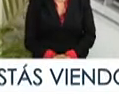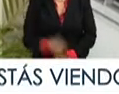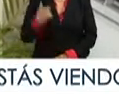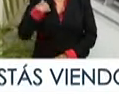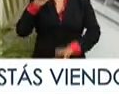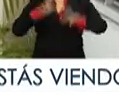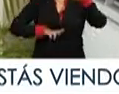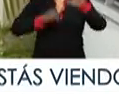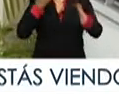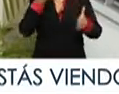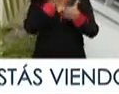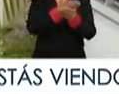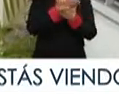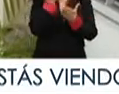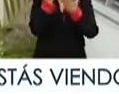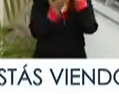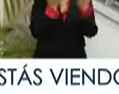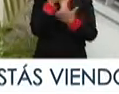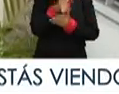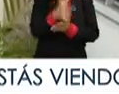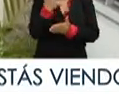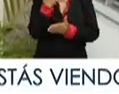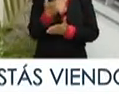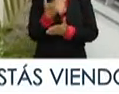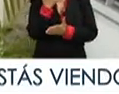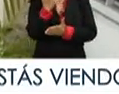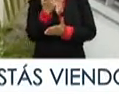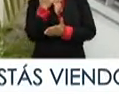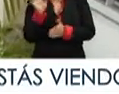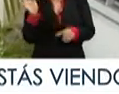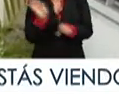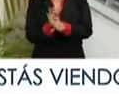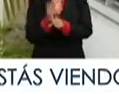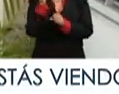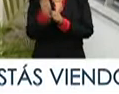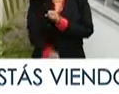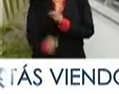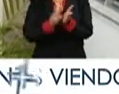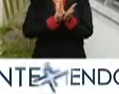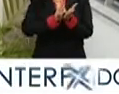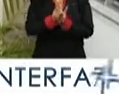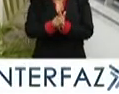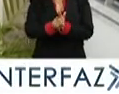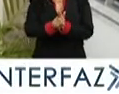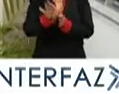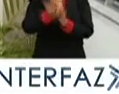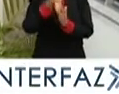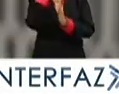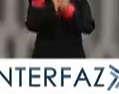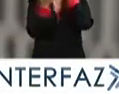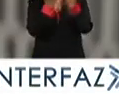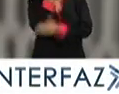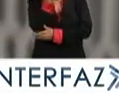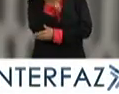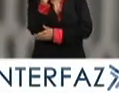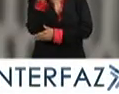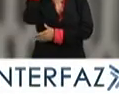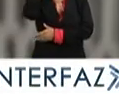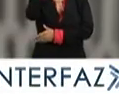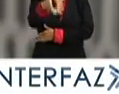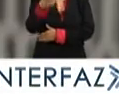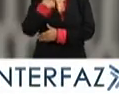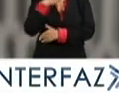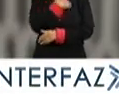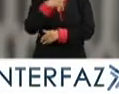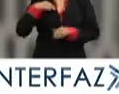ser normalista es luchar, defender lo que son nuestros derechos como estudiantes y más a futuro pues